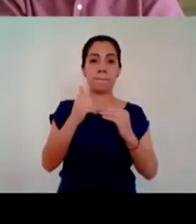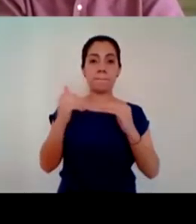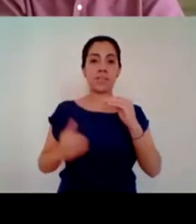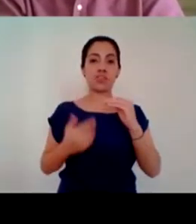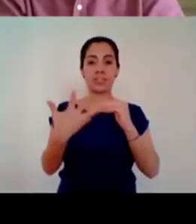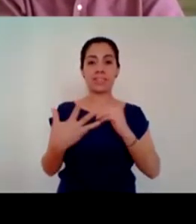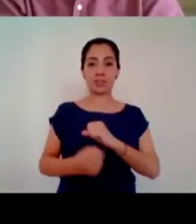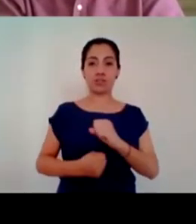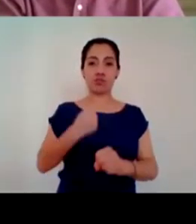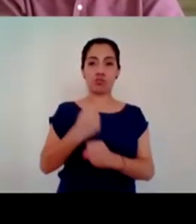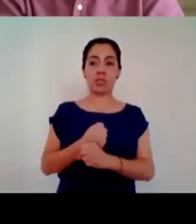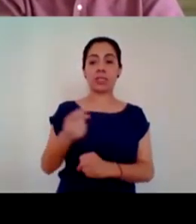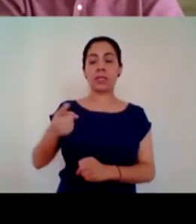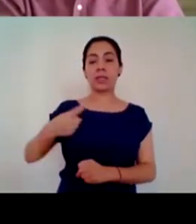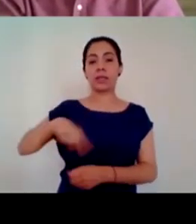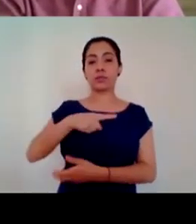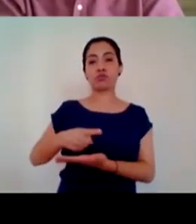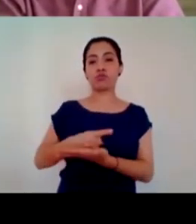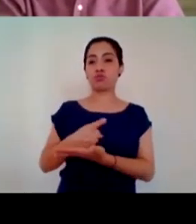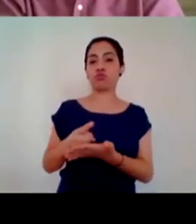encuentran consumiendo drogas?